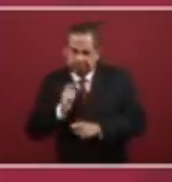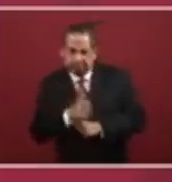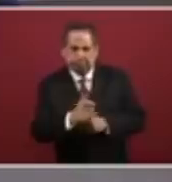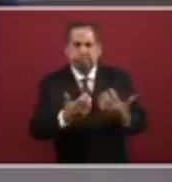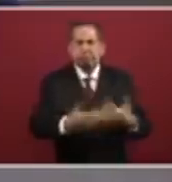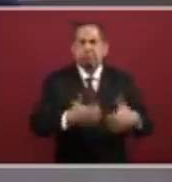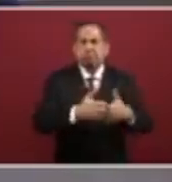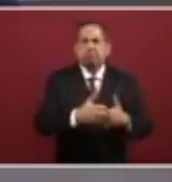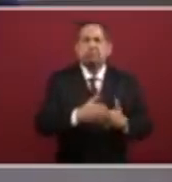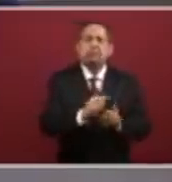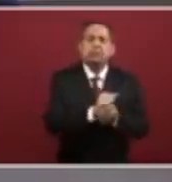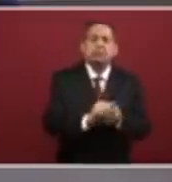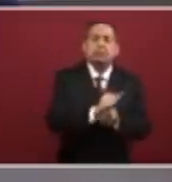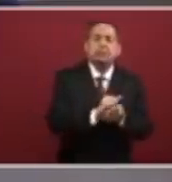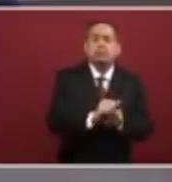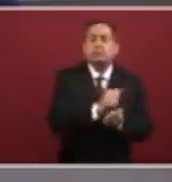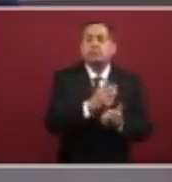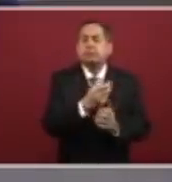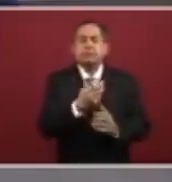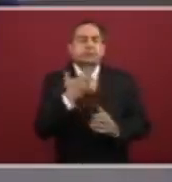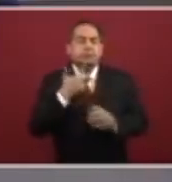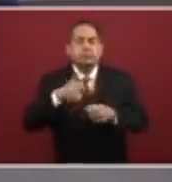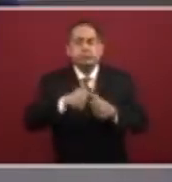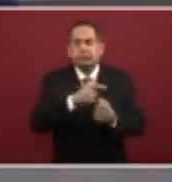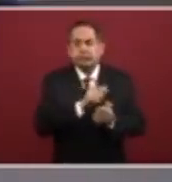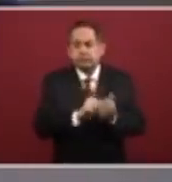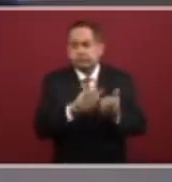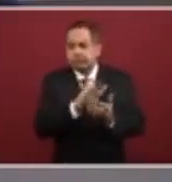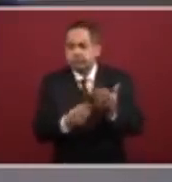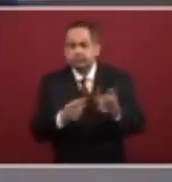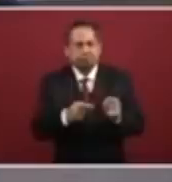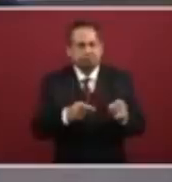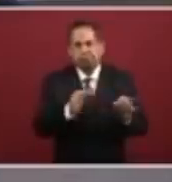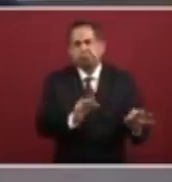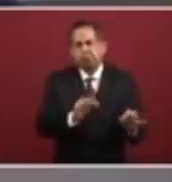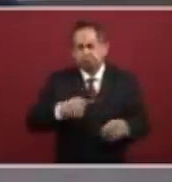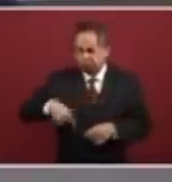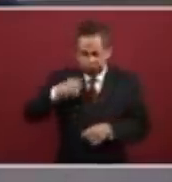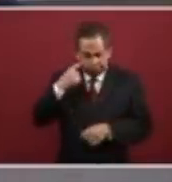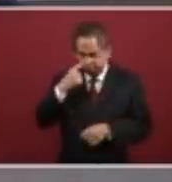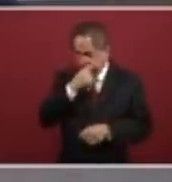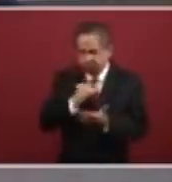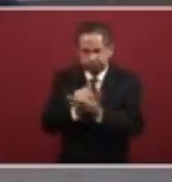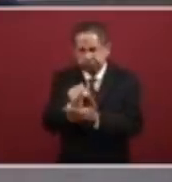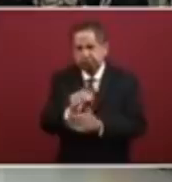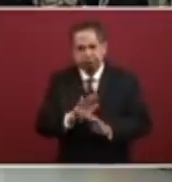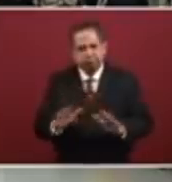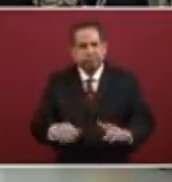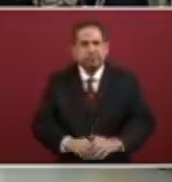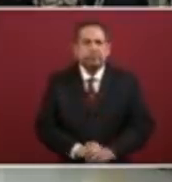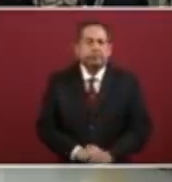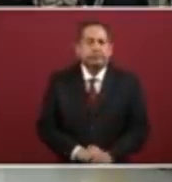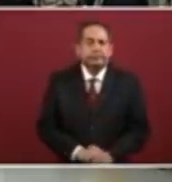eso se decidió tomar esta decisión.